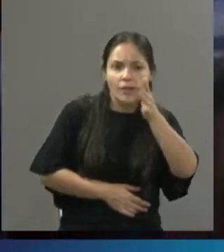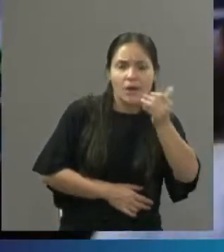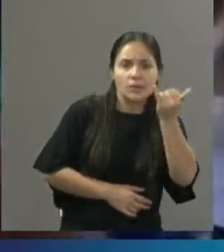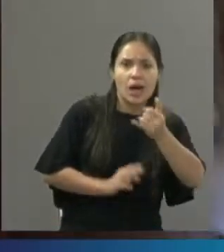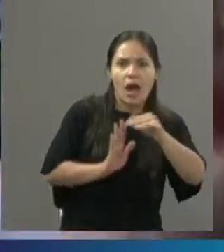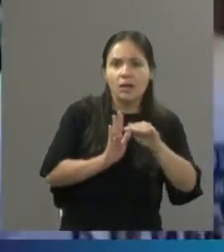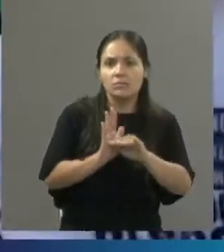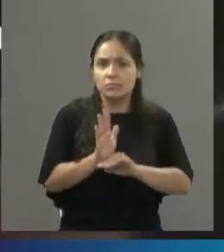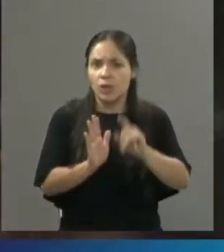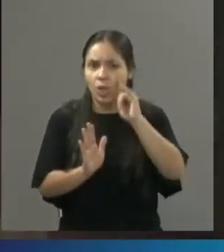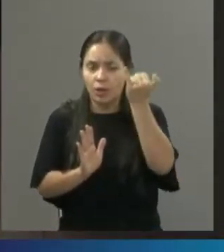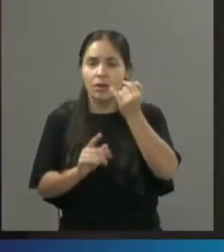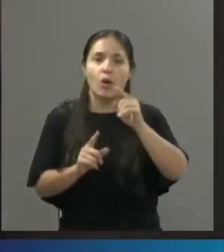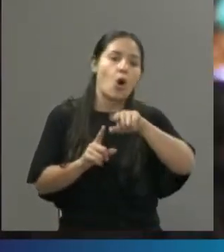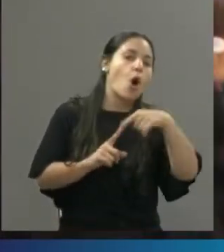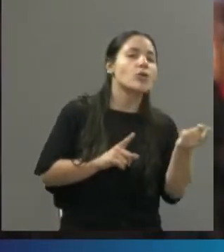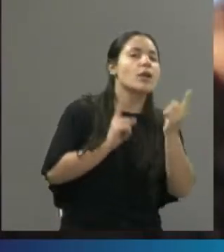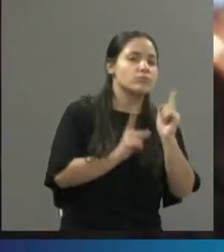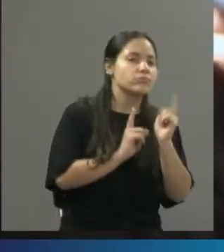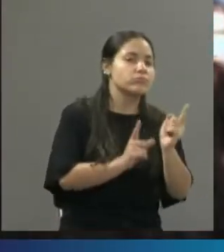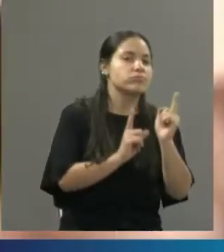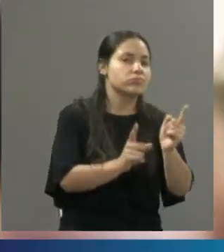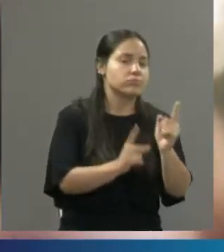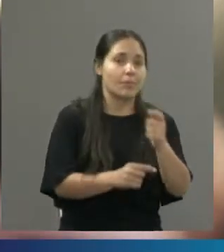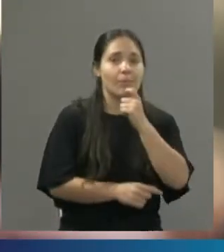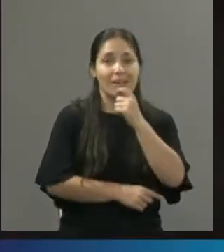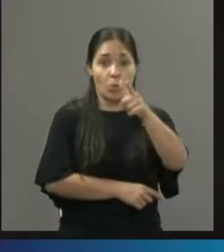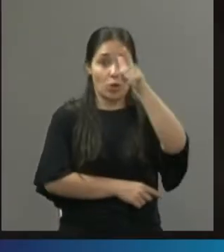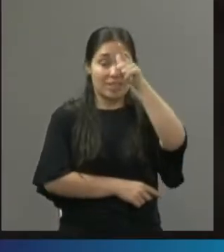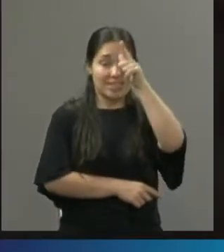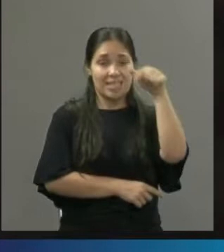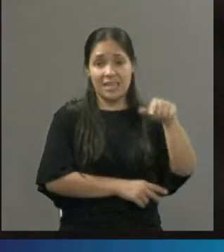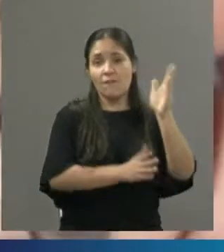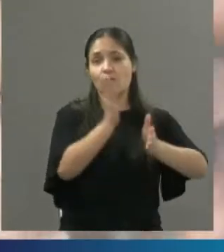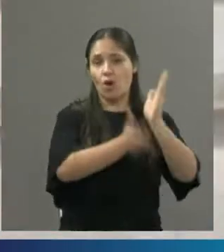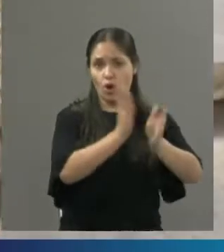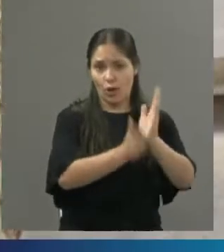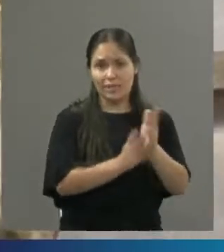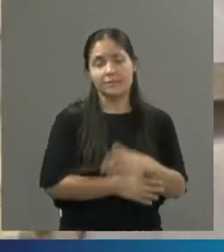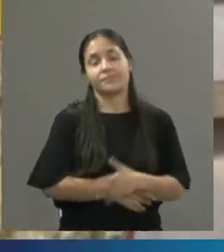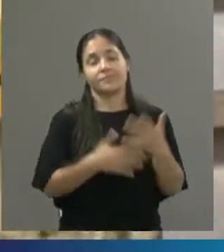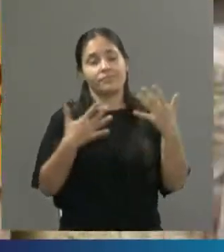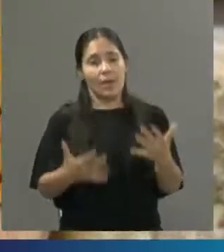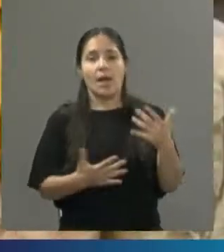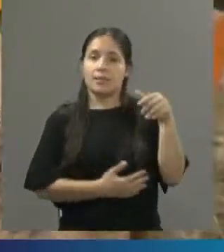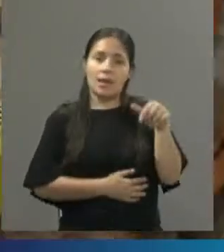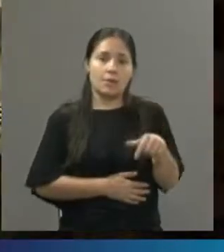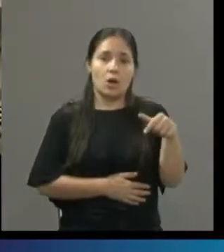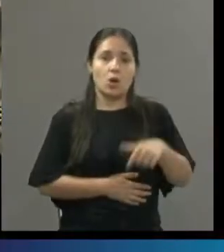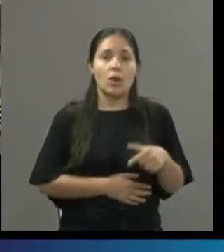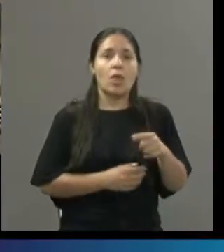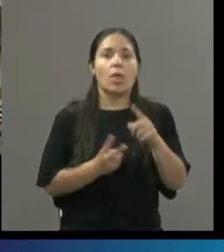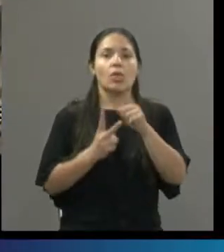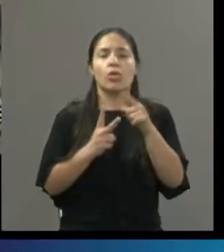han mantenido iguales otras, ¿no? Pensando en lo que es violencia policial. Bueno, últimamente, lamentablemente, hemos tenido 2